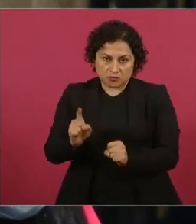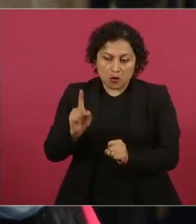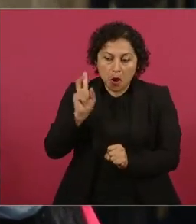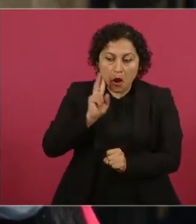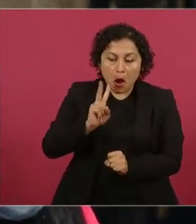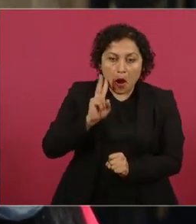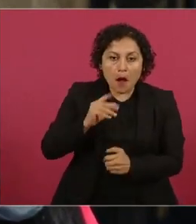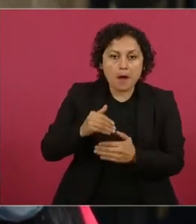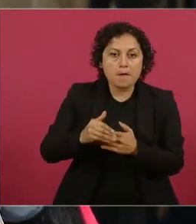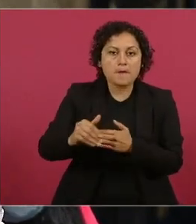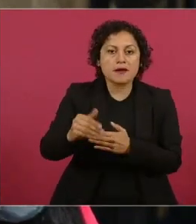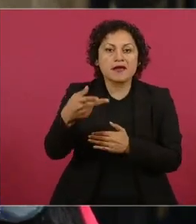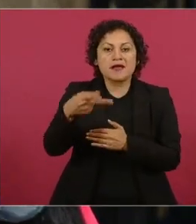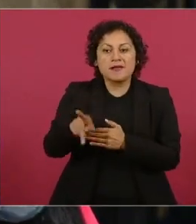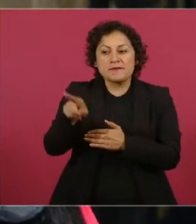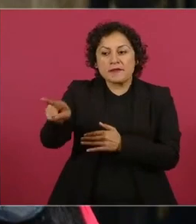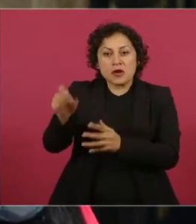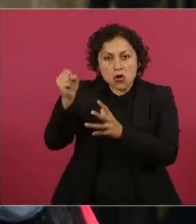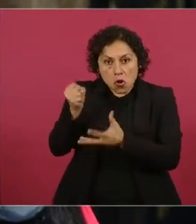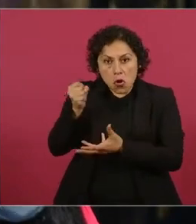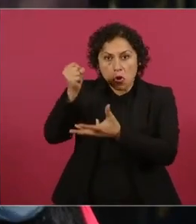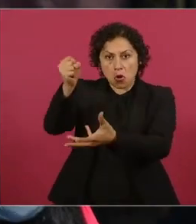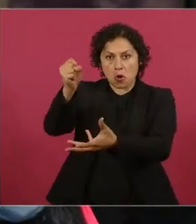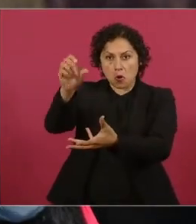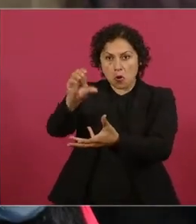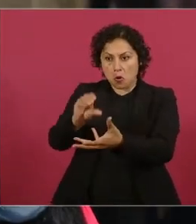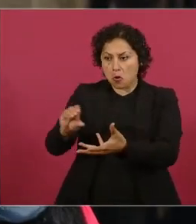pesos. Entonces no han ejercido